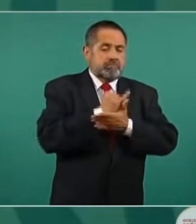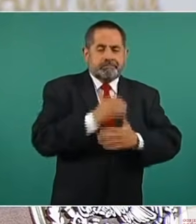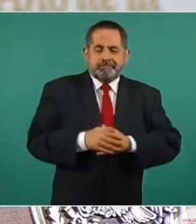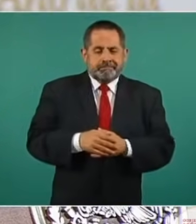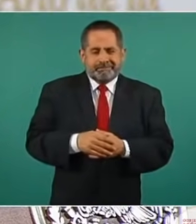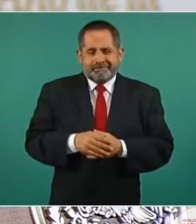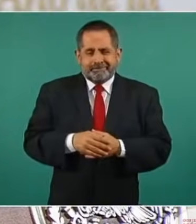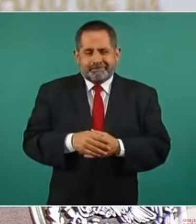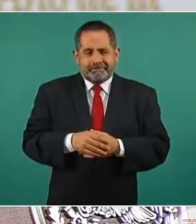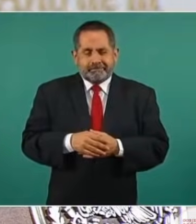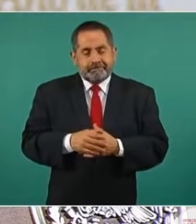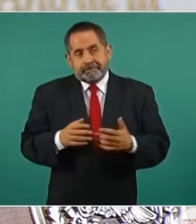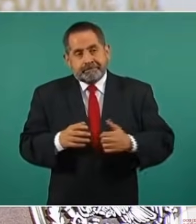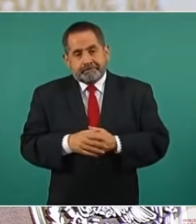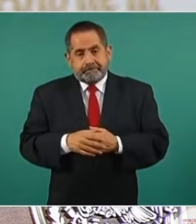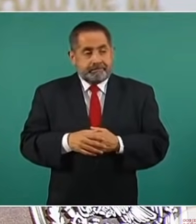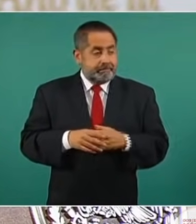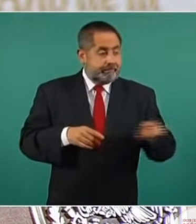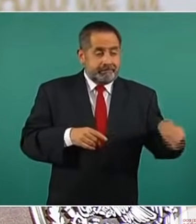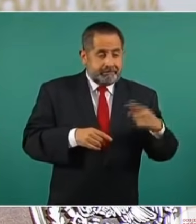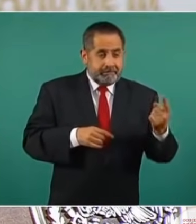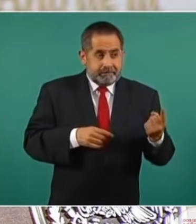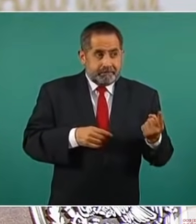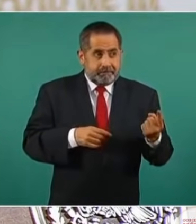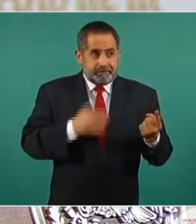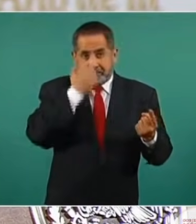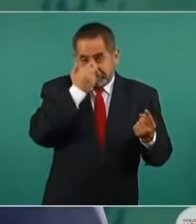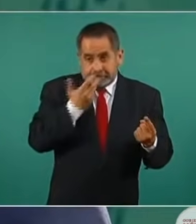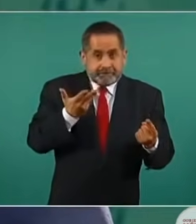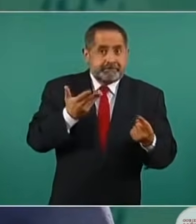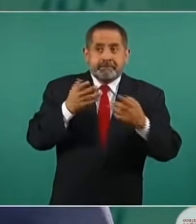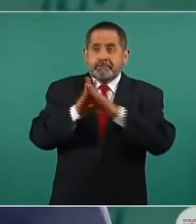mucho decir que les gusta la democracia representativa,